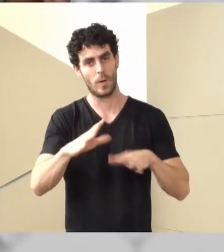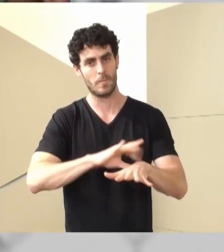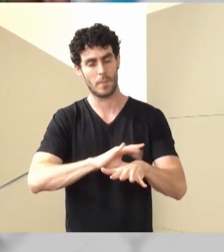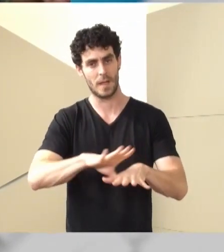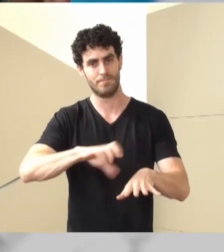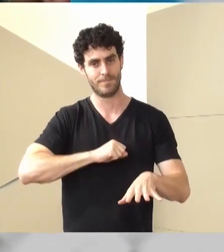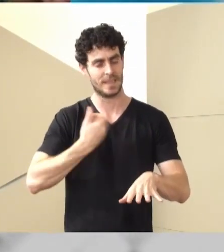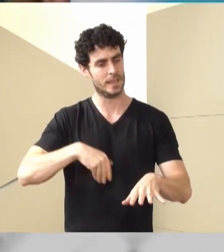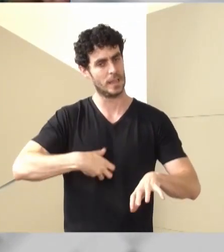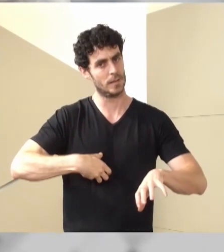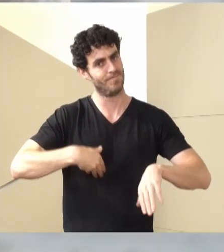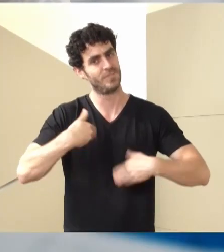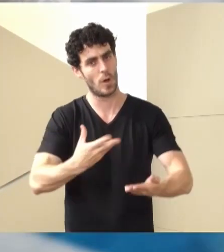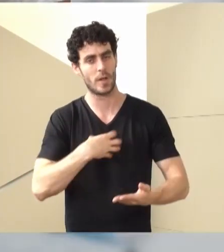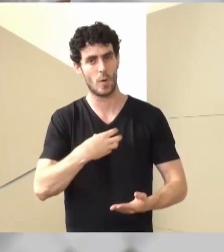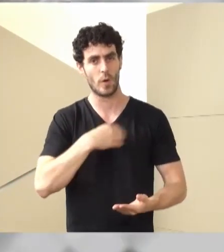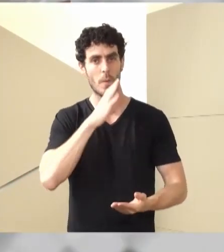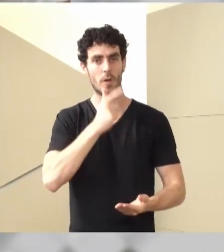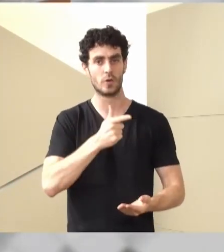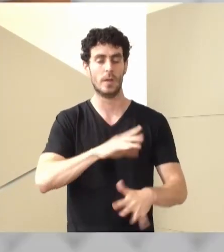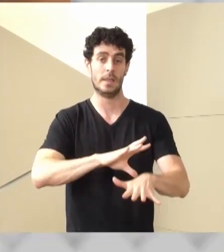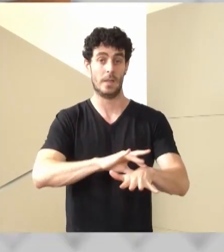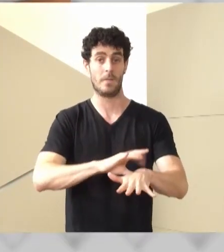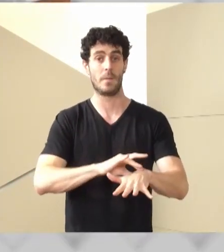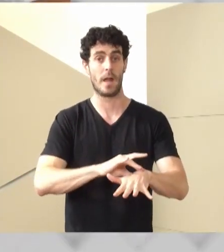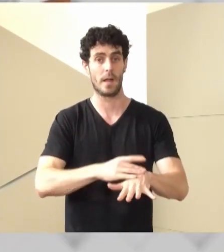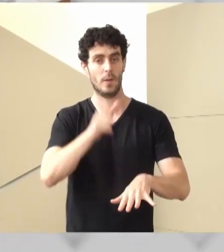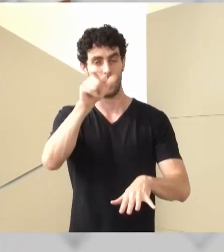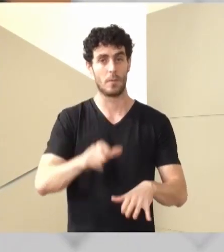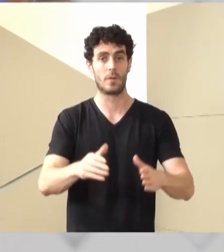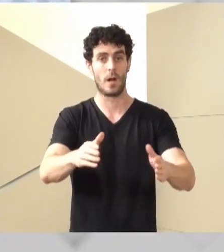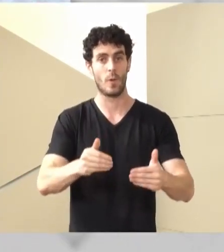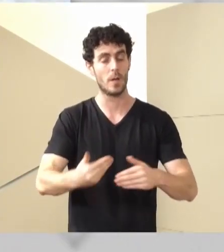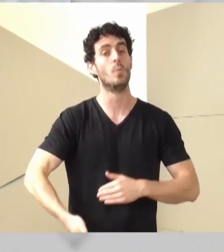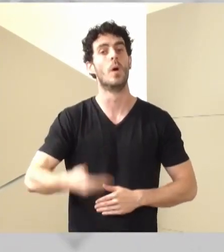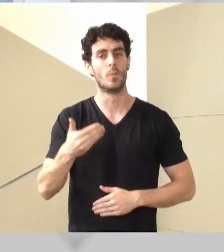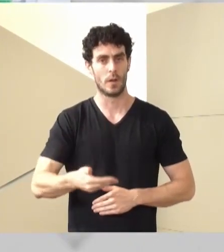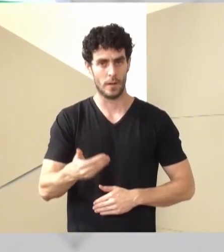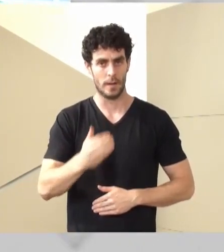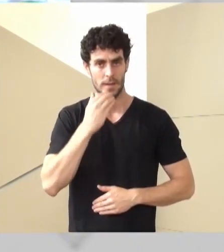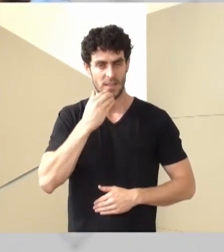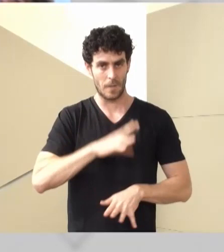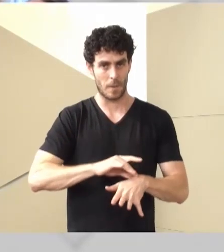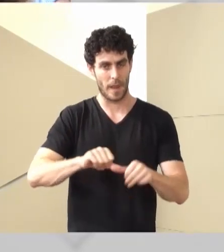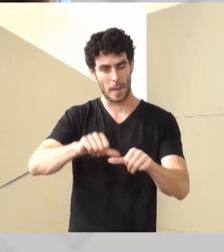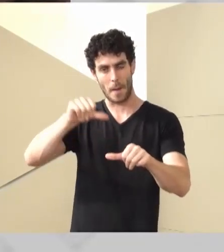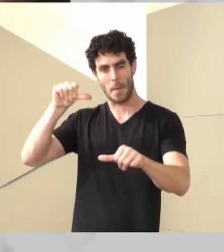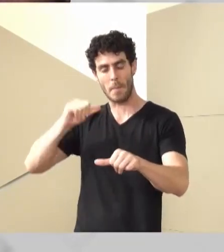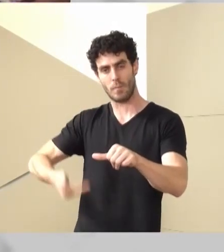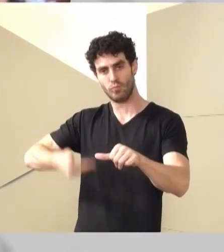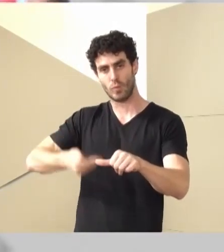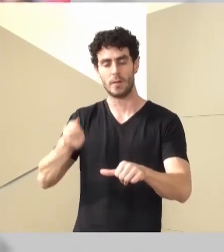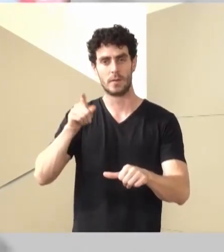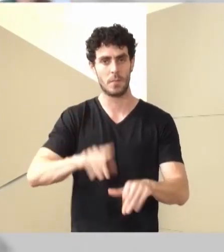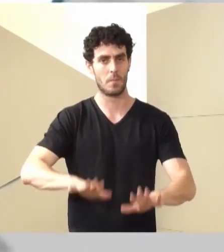ya no puede ser donante. Por lo tanto, las enfermedades que uno no tenga son importantes y las que ha tenido también, pero lo más importante